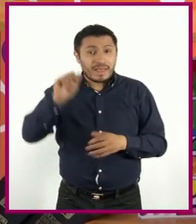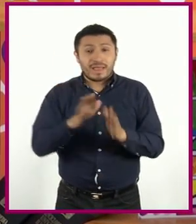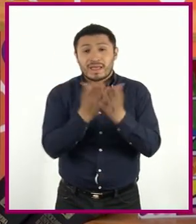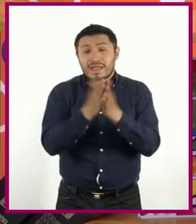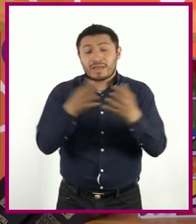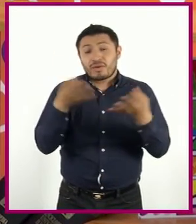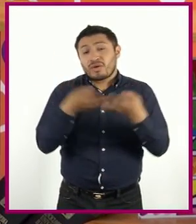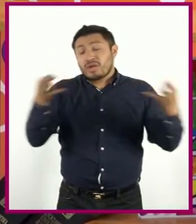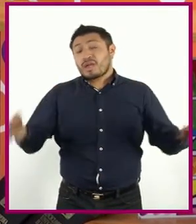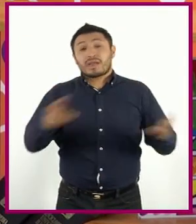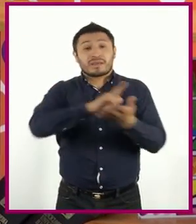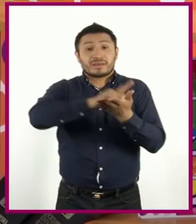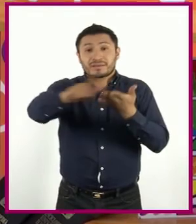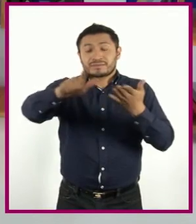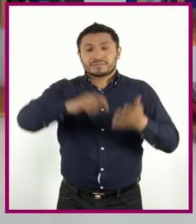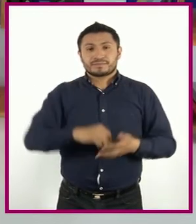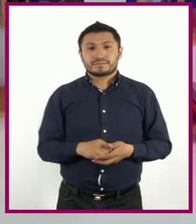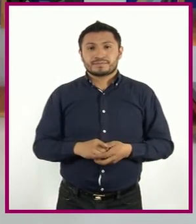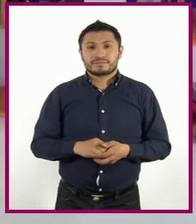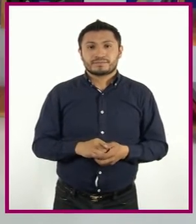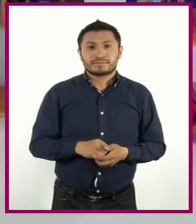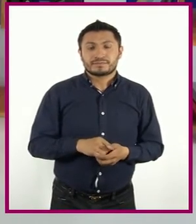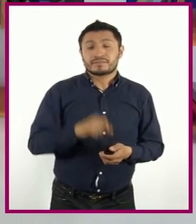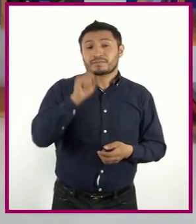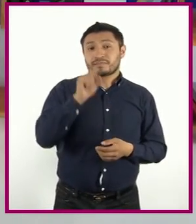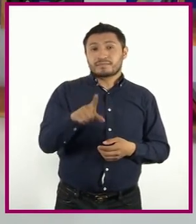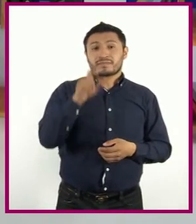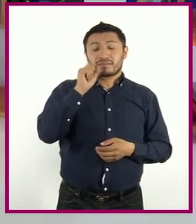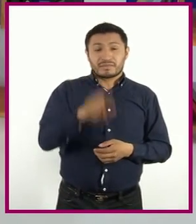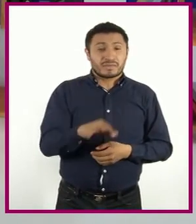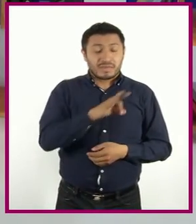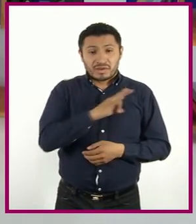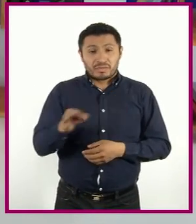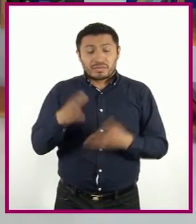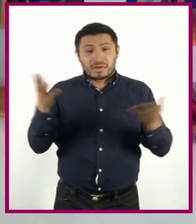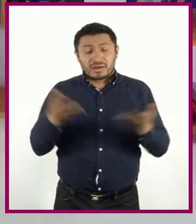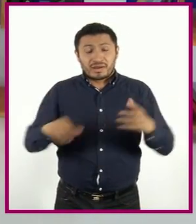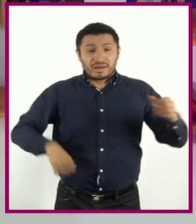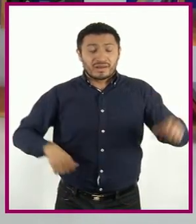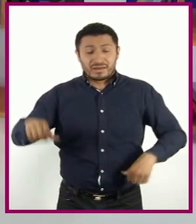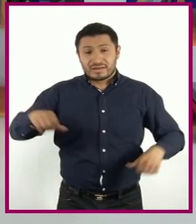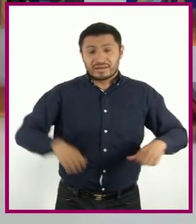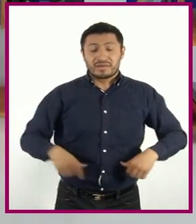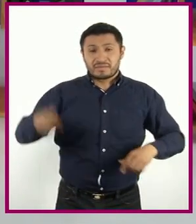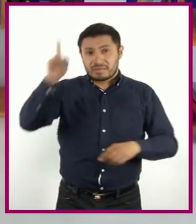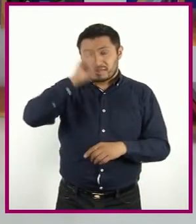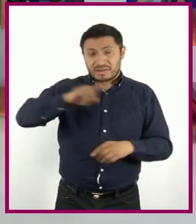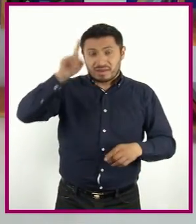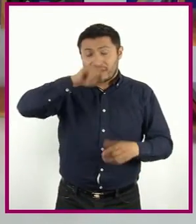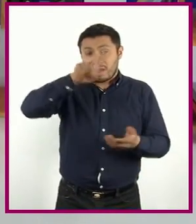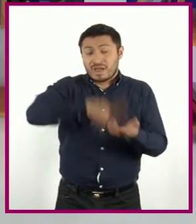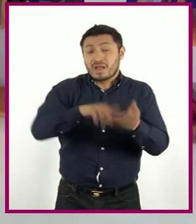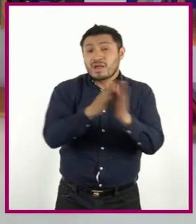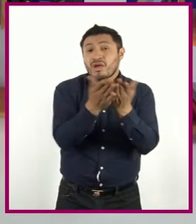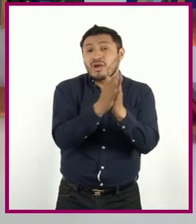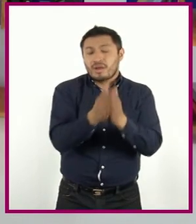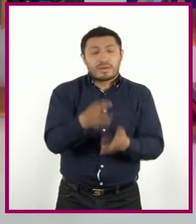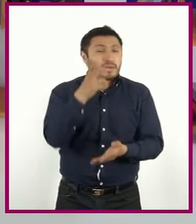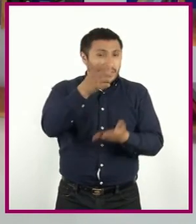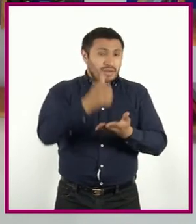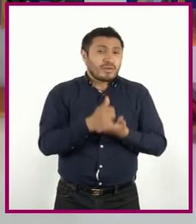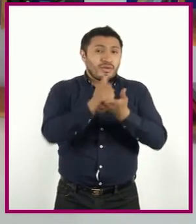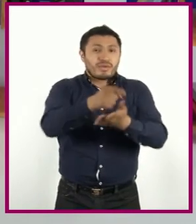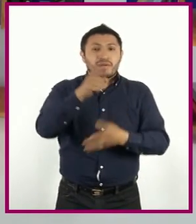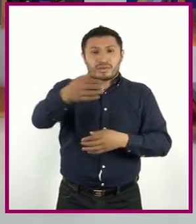las tierras vírgenes. También pueden realizar las actividades sugeridas en su libro de texto. Eso les ayudará a reforzar